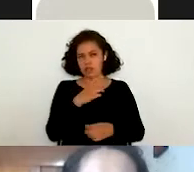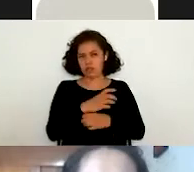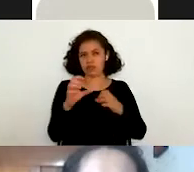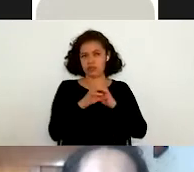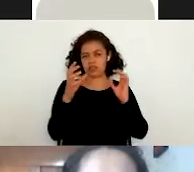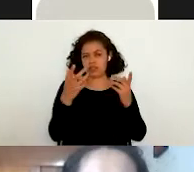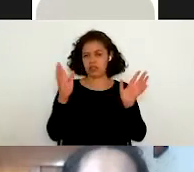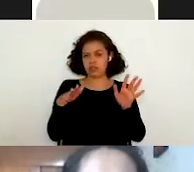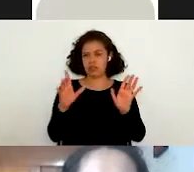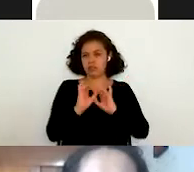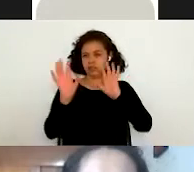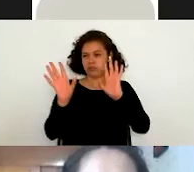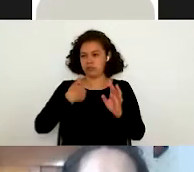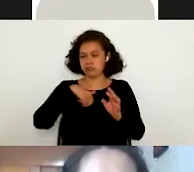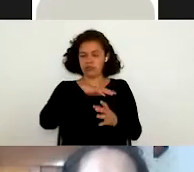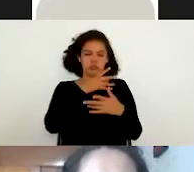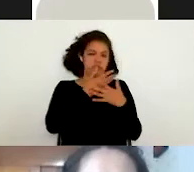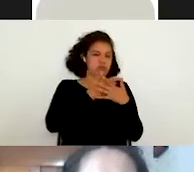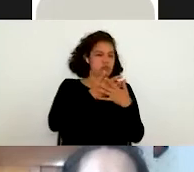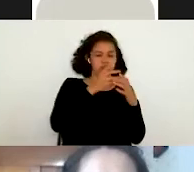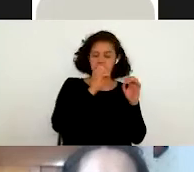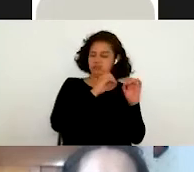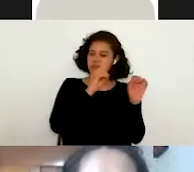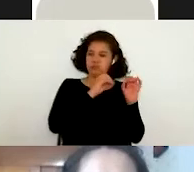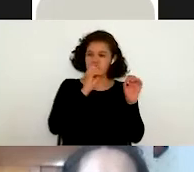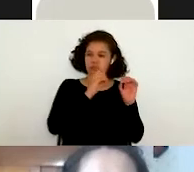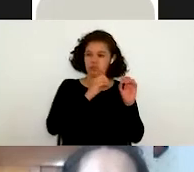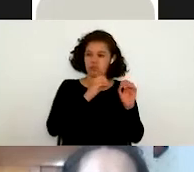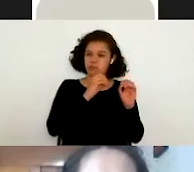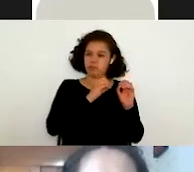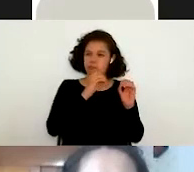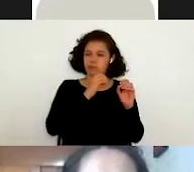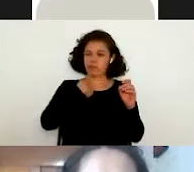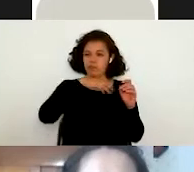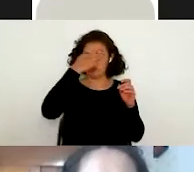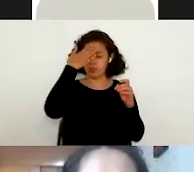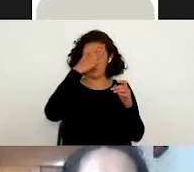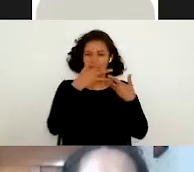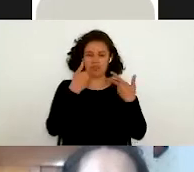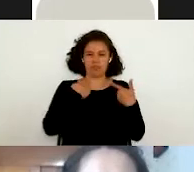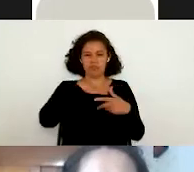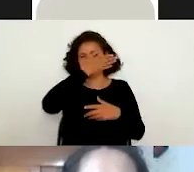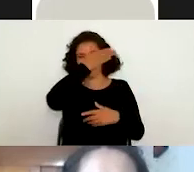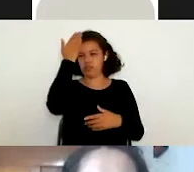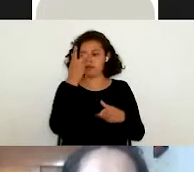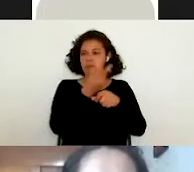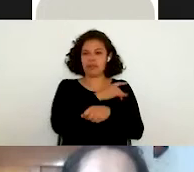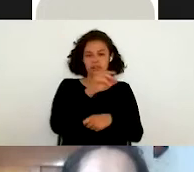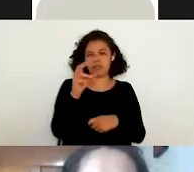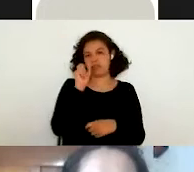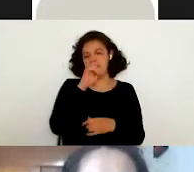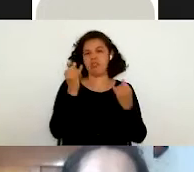muchas veces no tomamos en cuenta que pueden pasar, ¿no? Que son imprevistas, también se deben de mirar